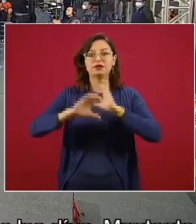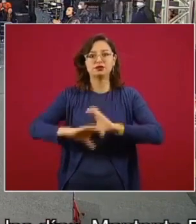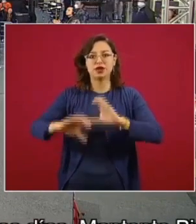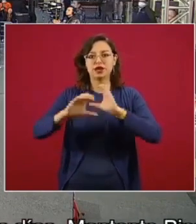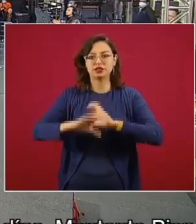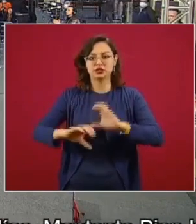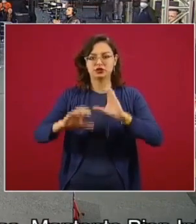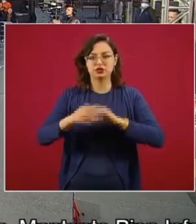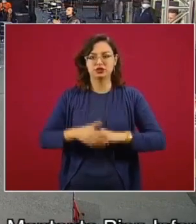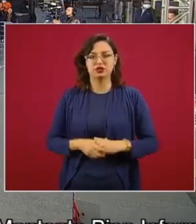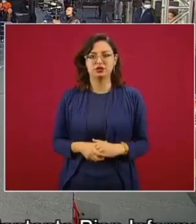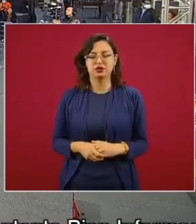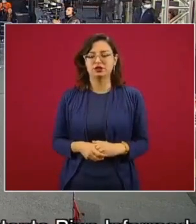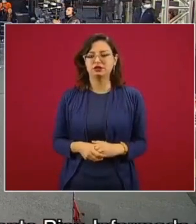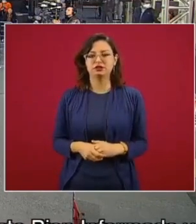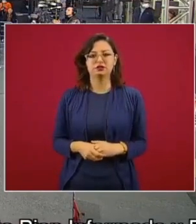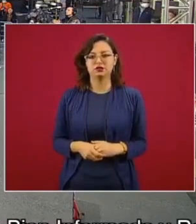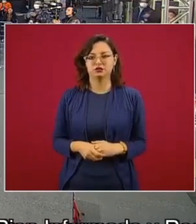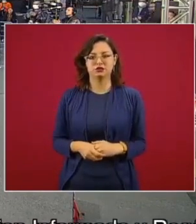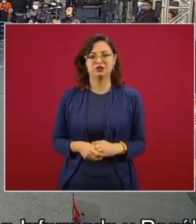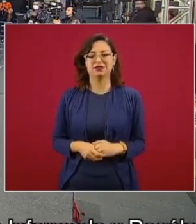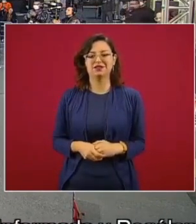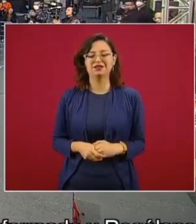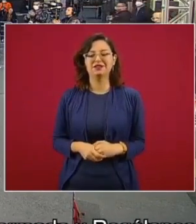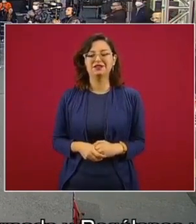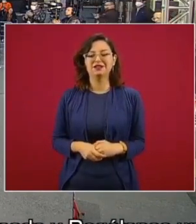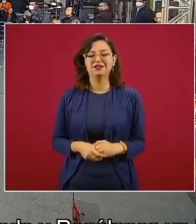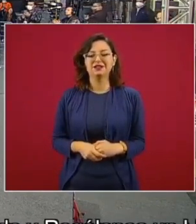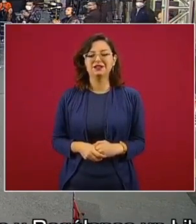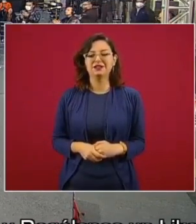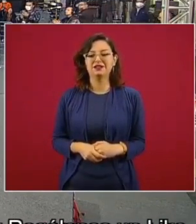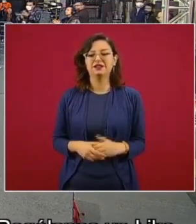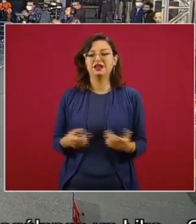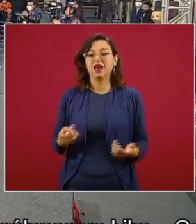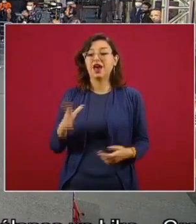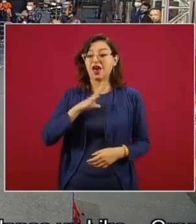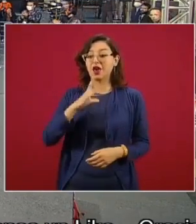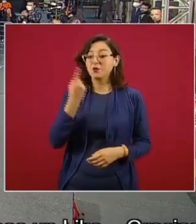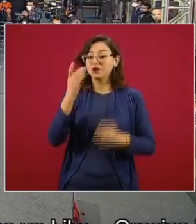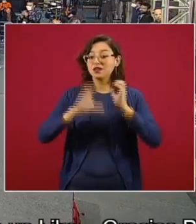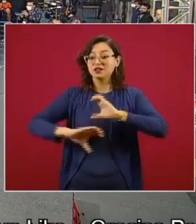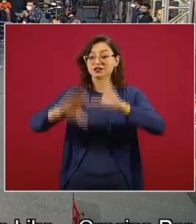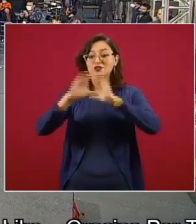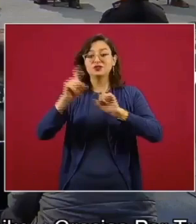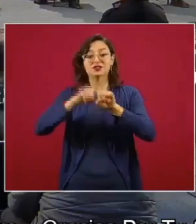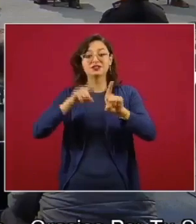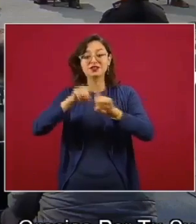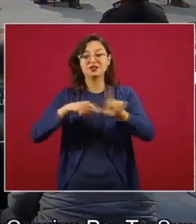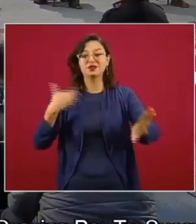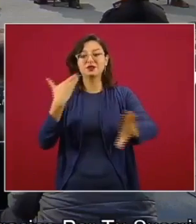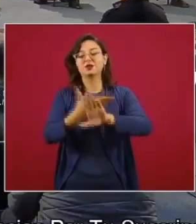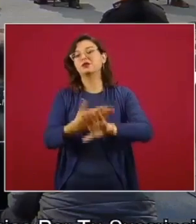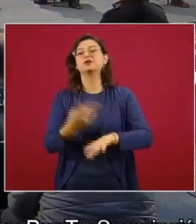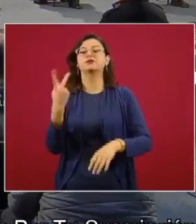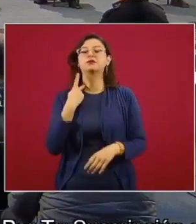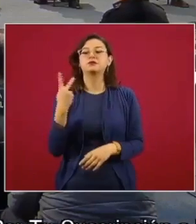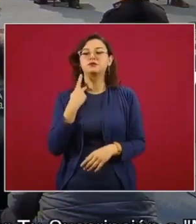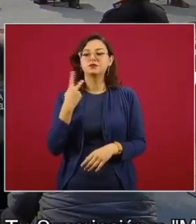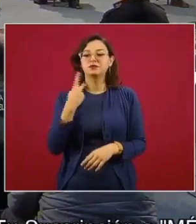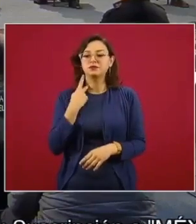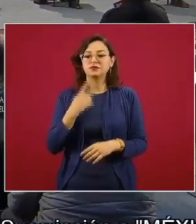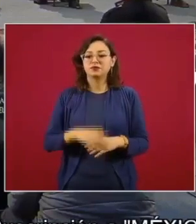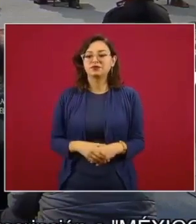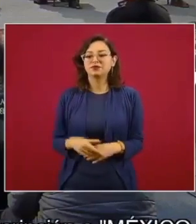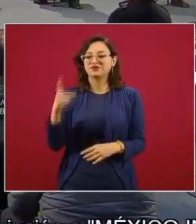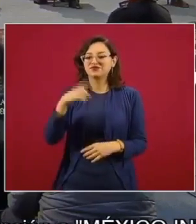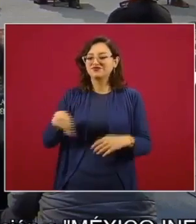tiene una que es crítica de los políticos, esos que se hacían sus